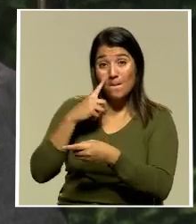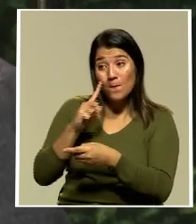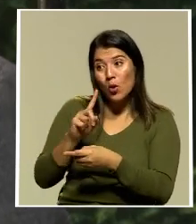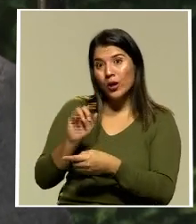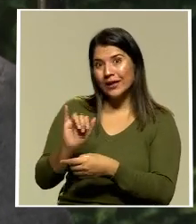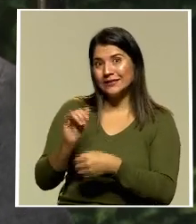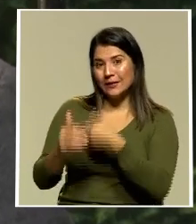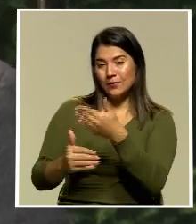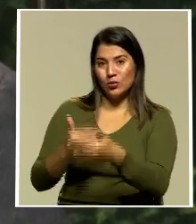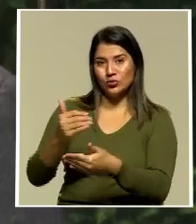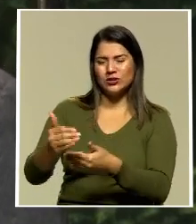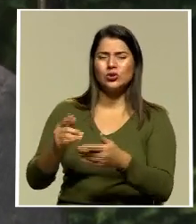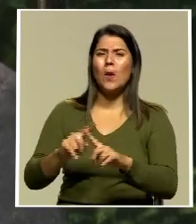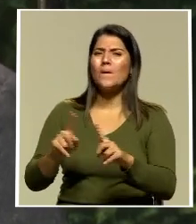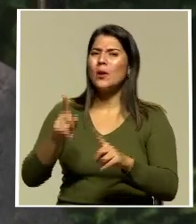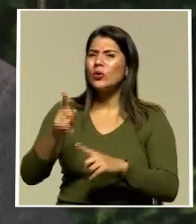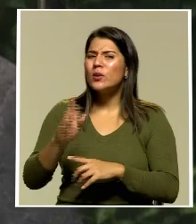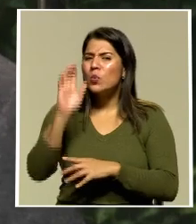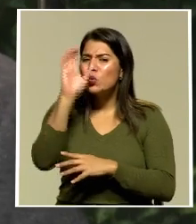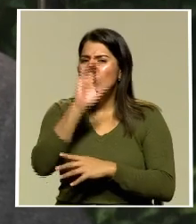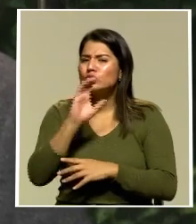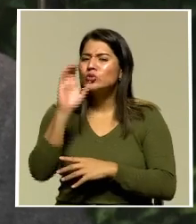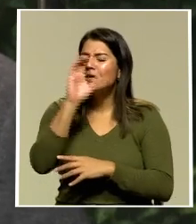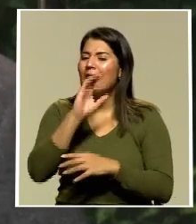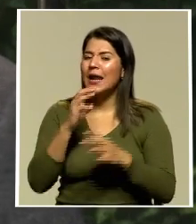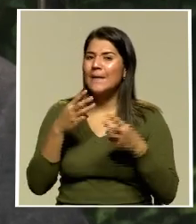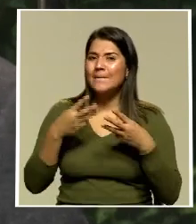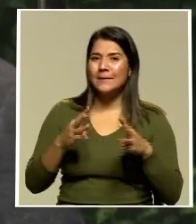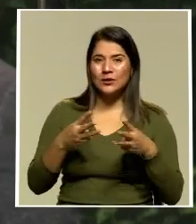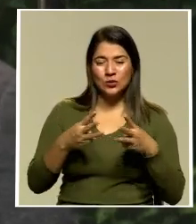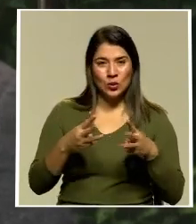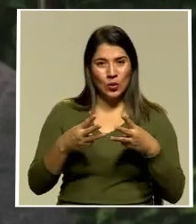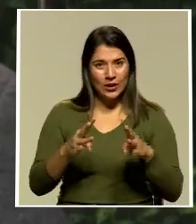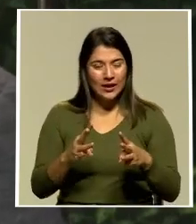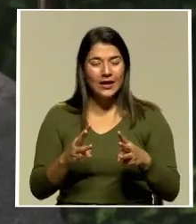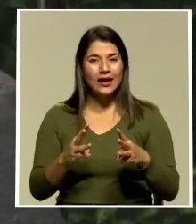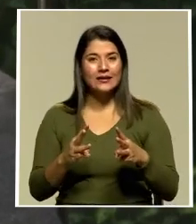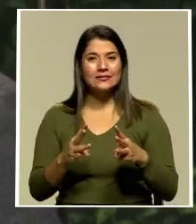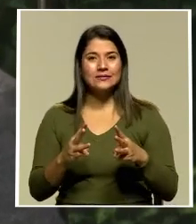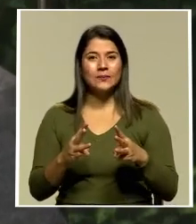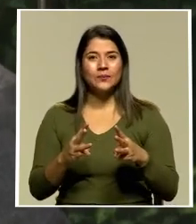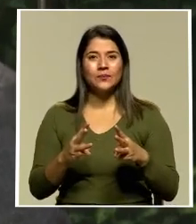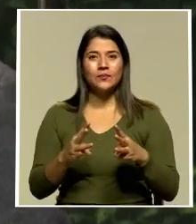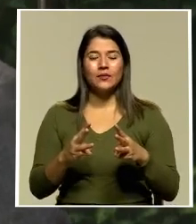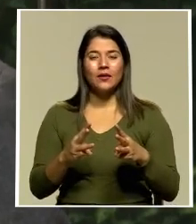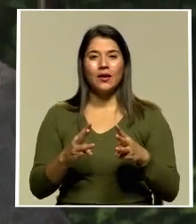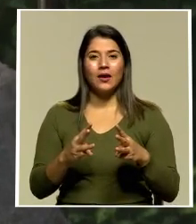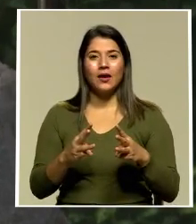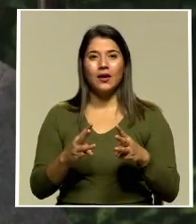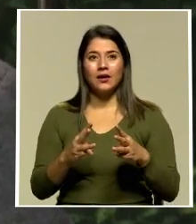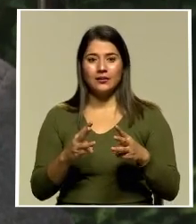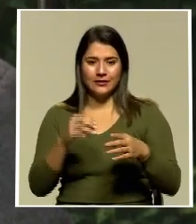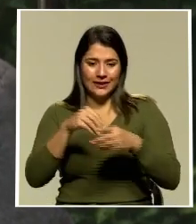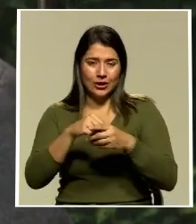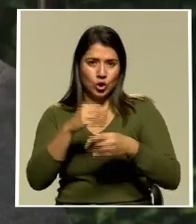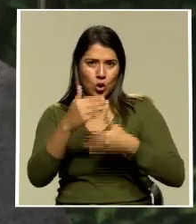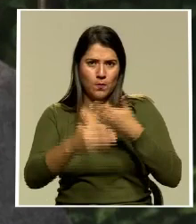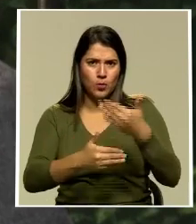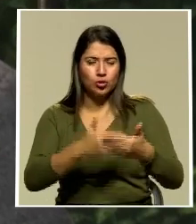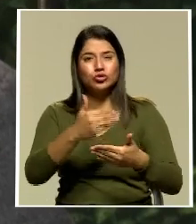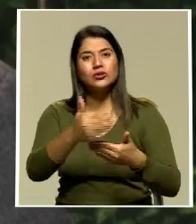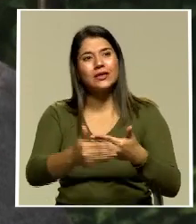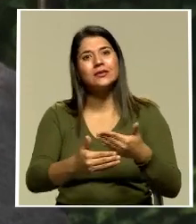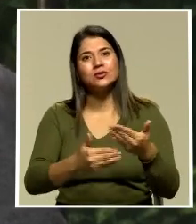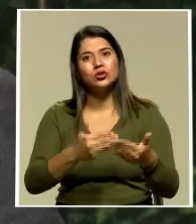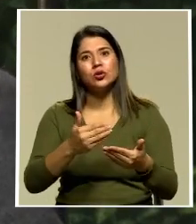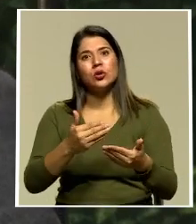inscripción. Pero deberíamos buscar mecanismos que dentro del propio financiamiento transparente de los partidos políticos se